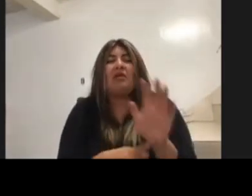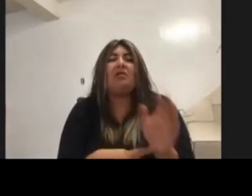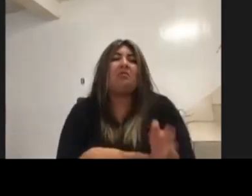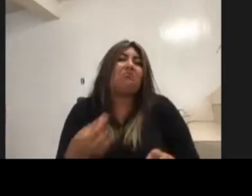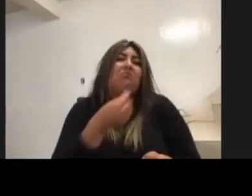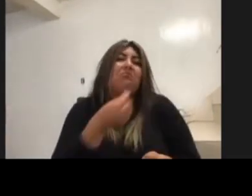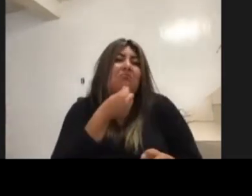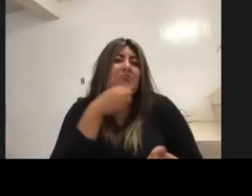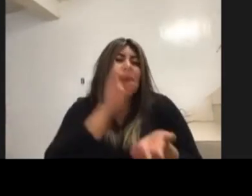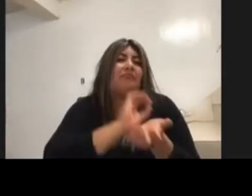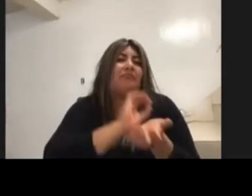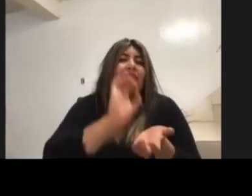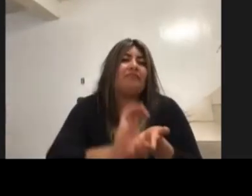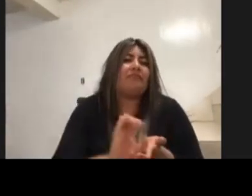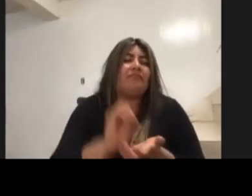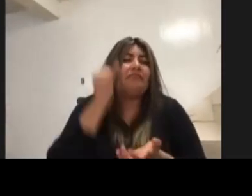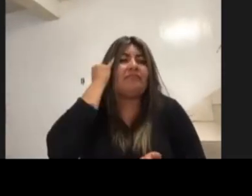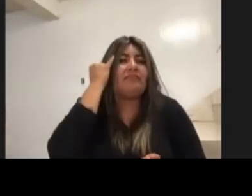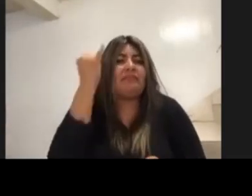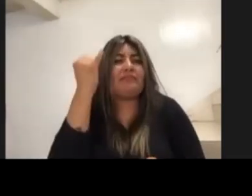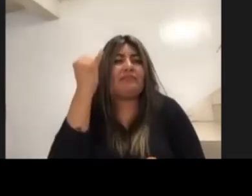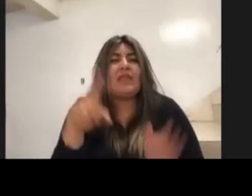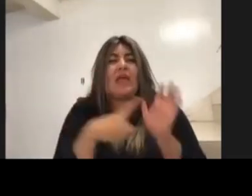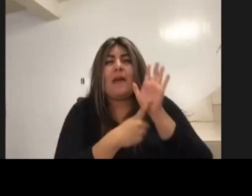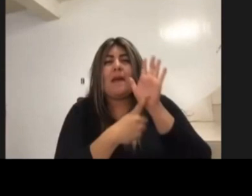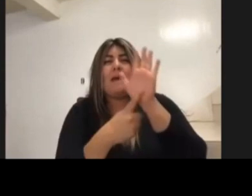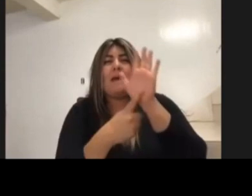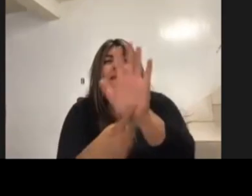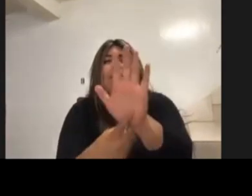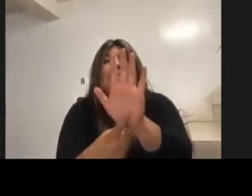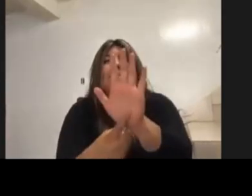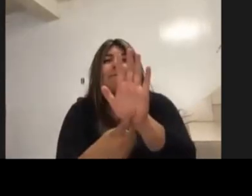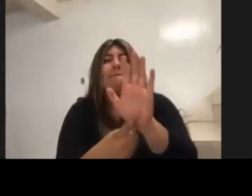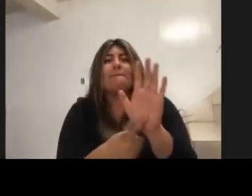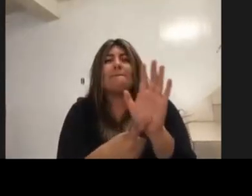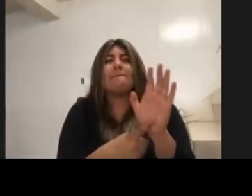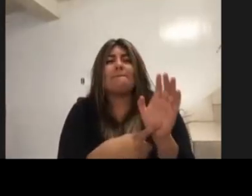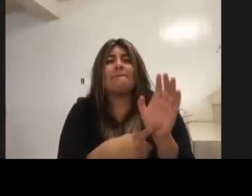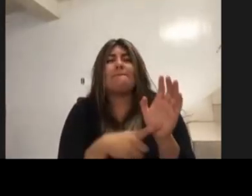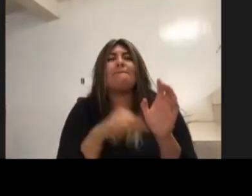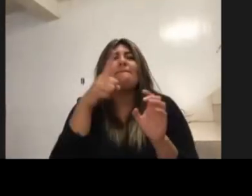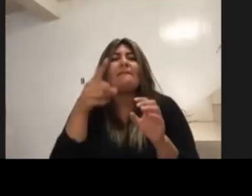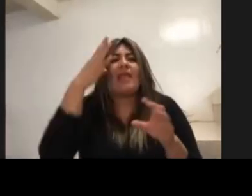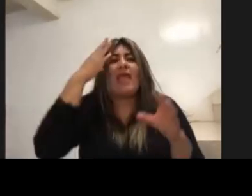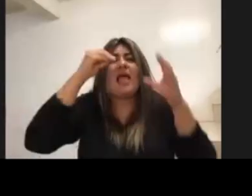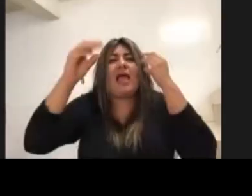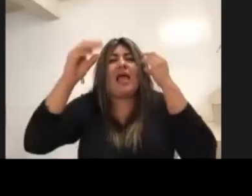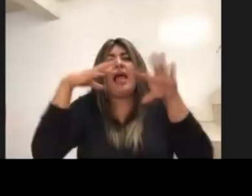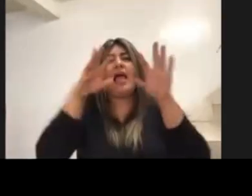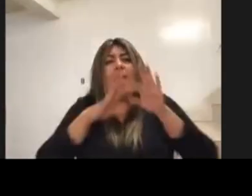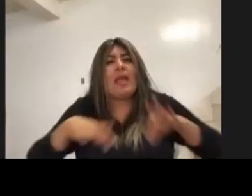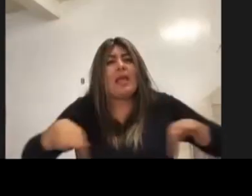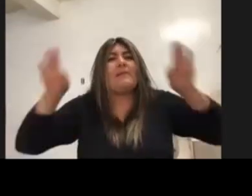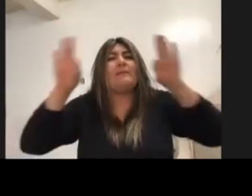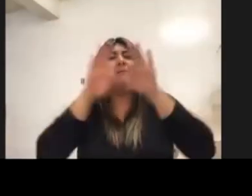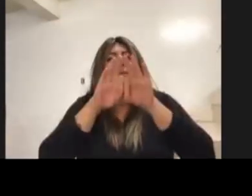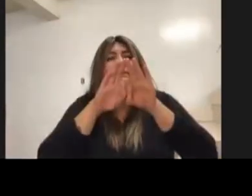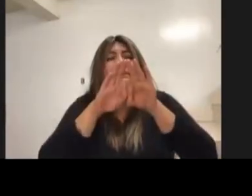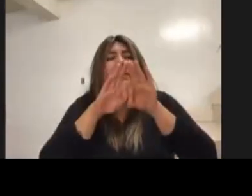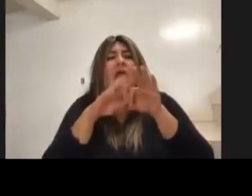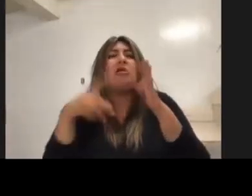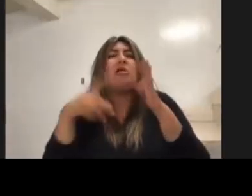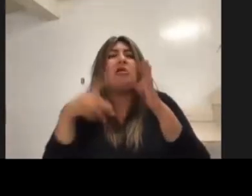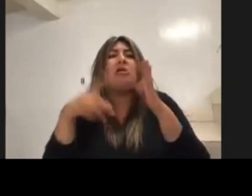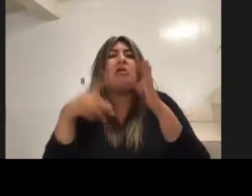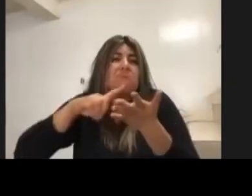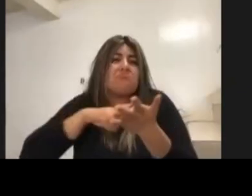está poniendo en cuatro líneas cuál fue su aprendizaje fundamental y un dibujo que hizo